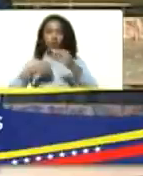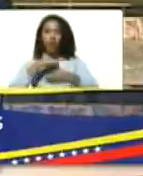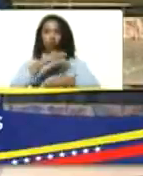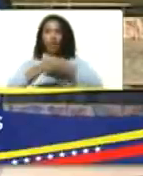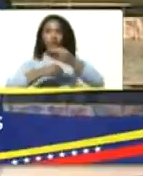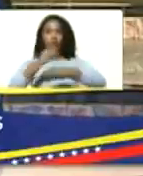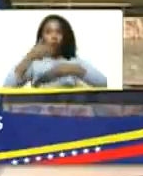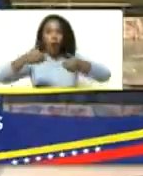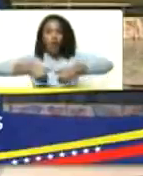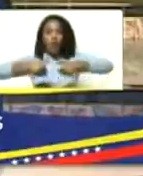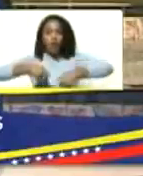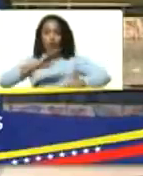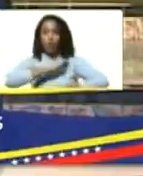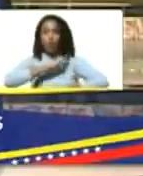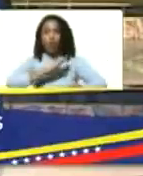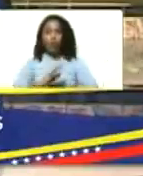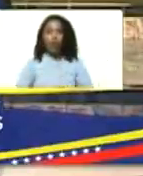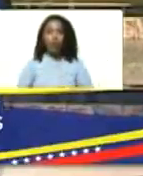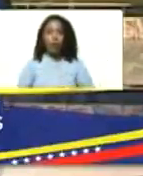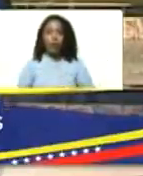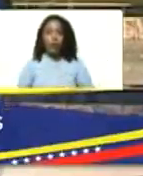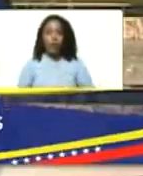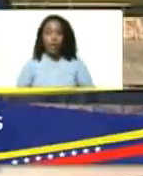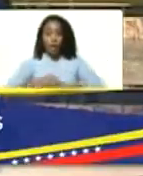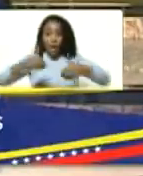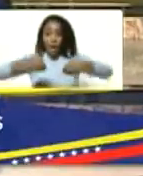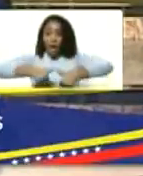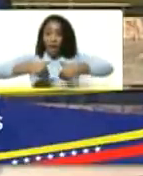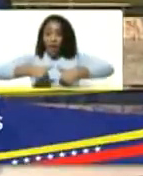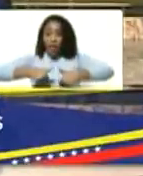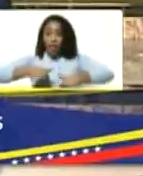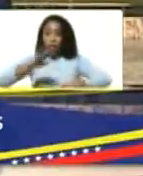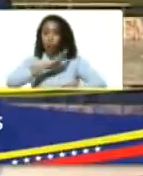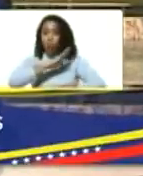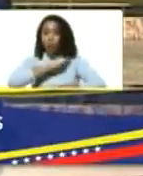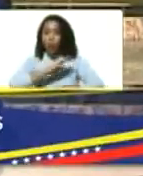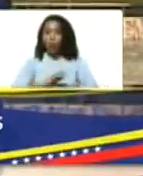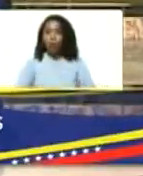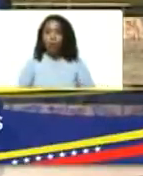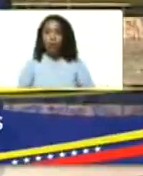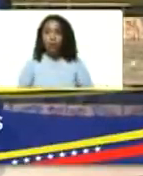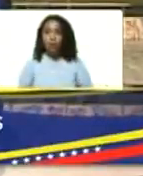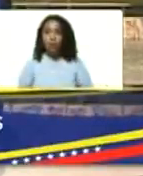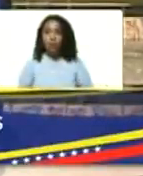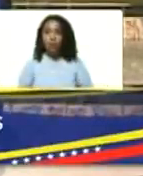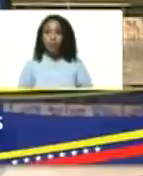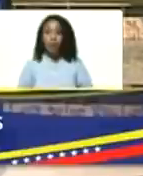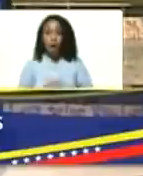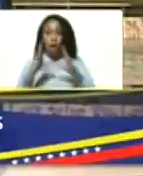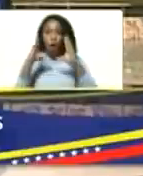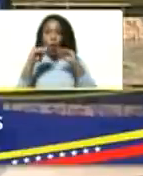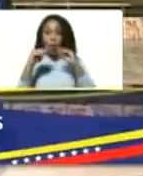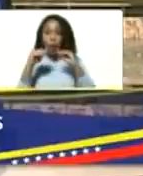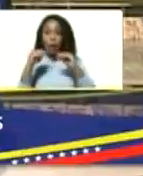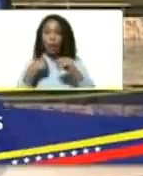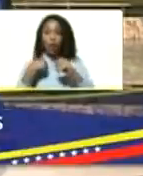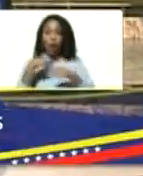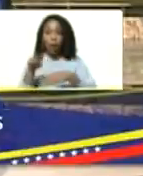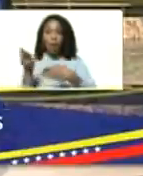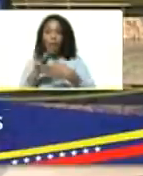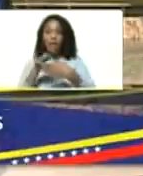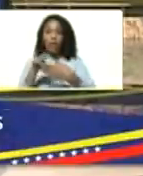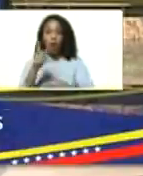propio con esfuerzo propio lo hablaba con el ministro tarek